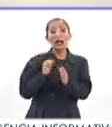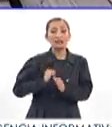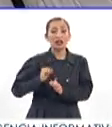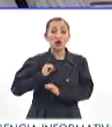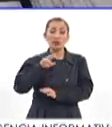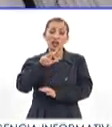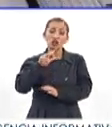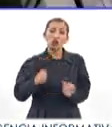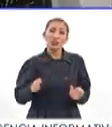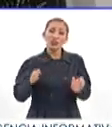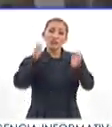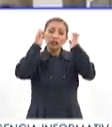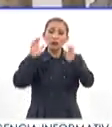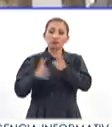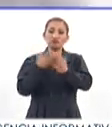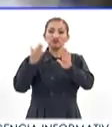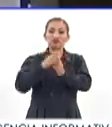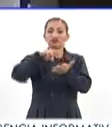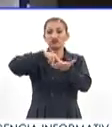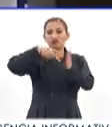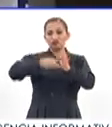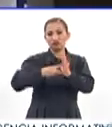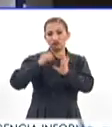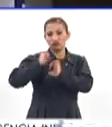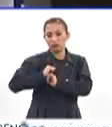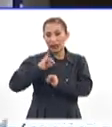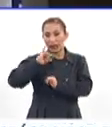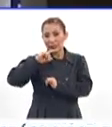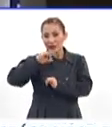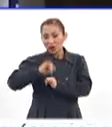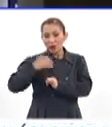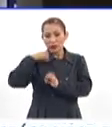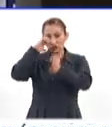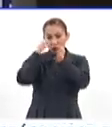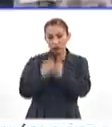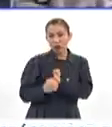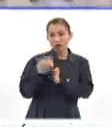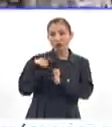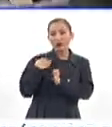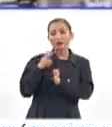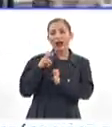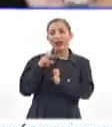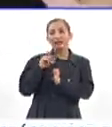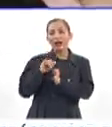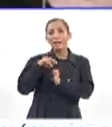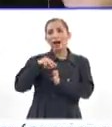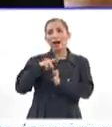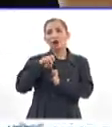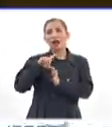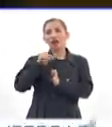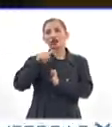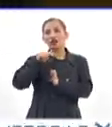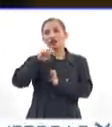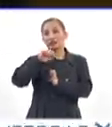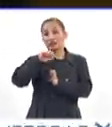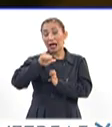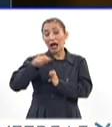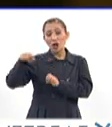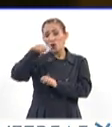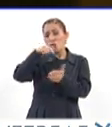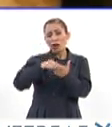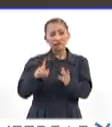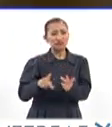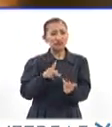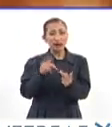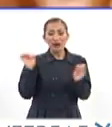siglo XVIII, edificado por el arquitecto, ingeniero y escultor valenciano Manuel Tolsá. espacio